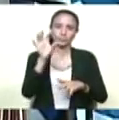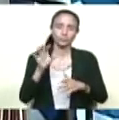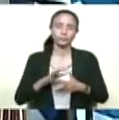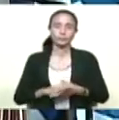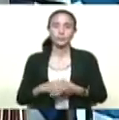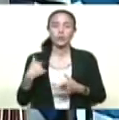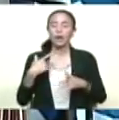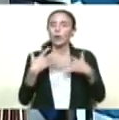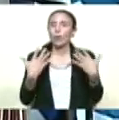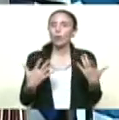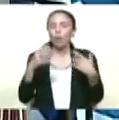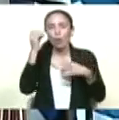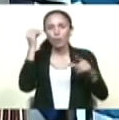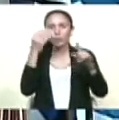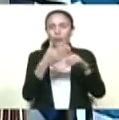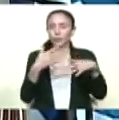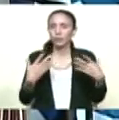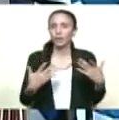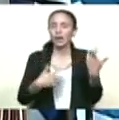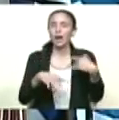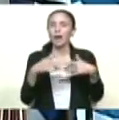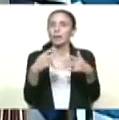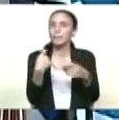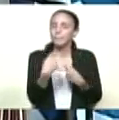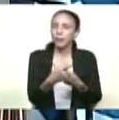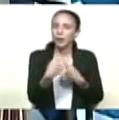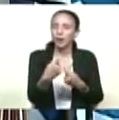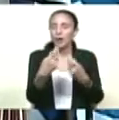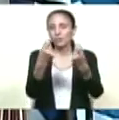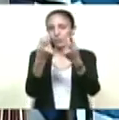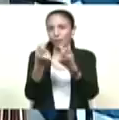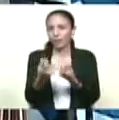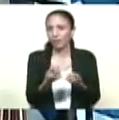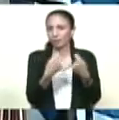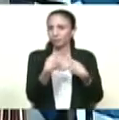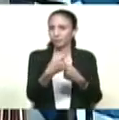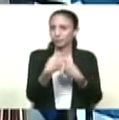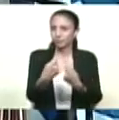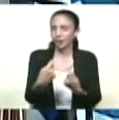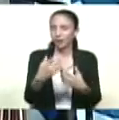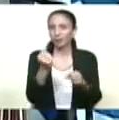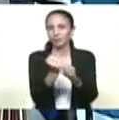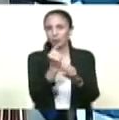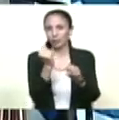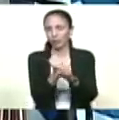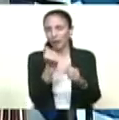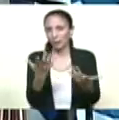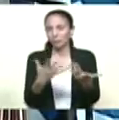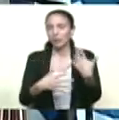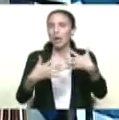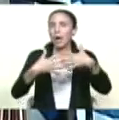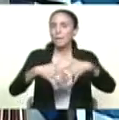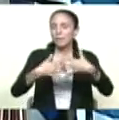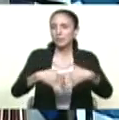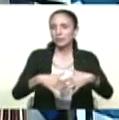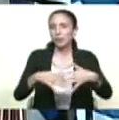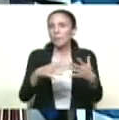el comercio exterior de hidrocarburos eso en teoría tanto para fines de recaudación